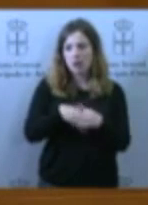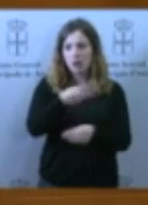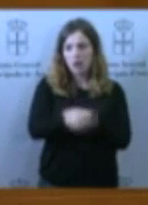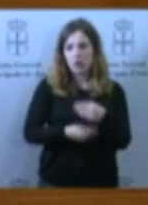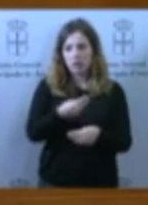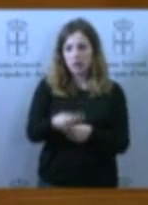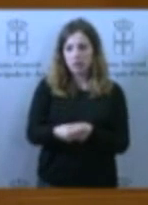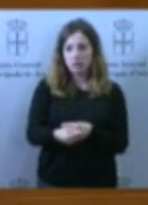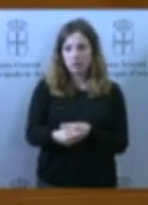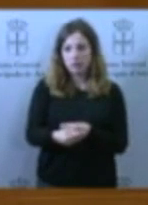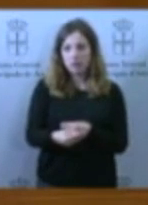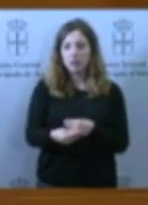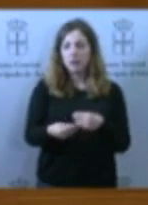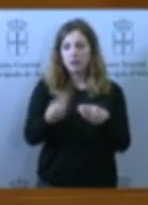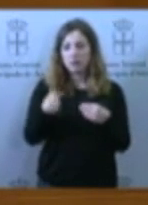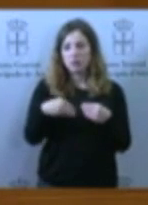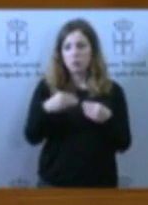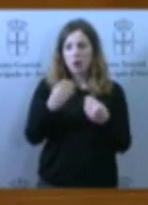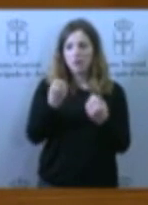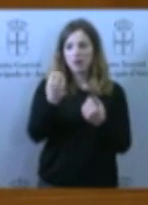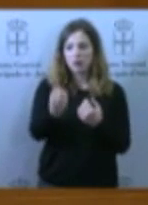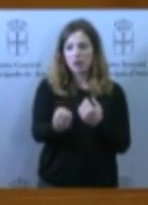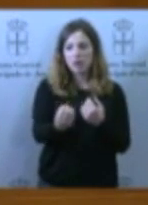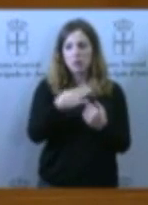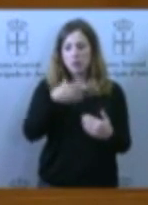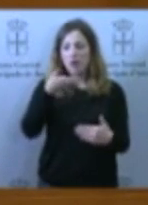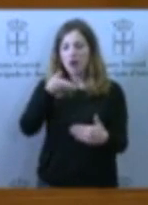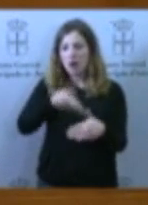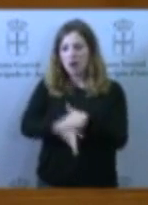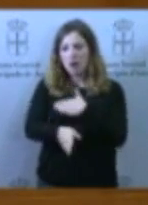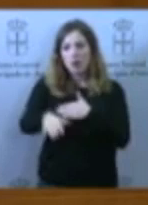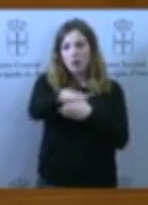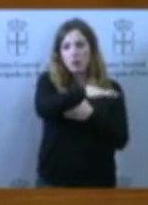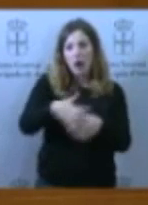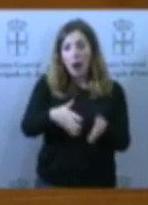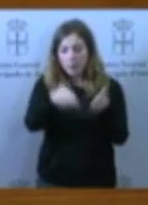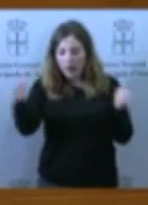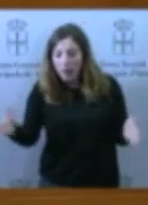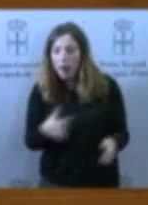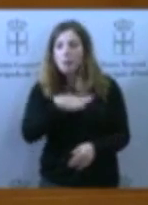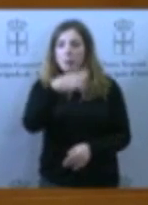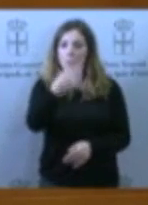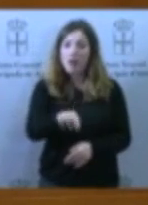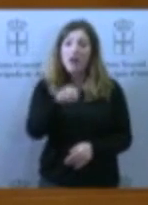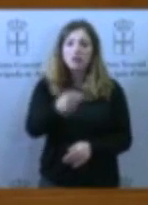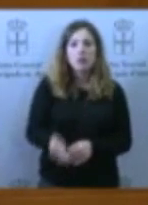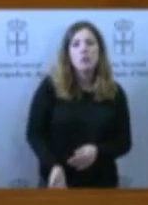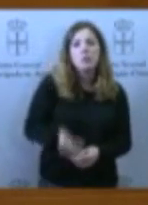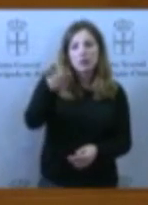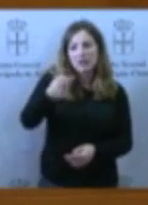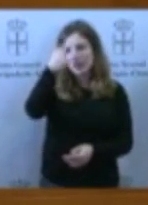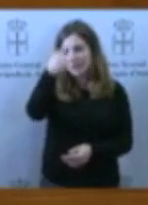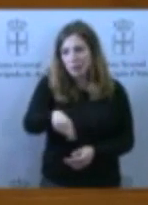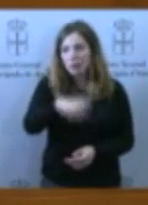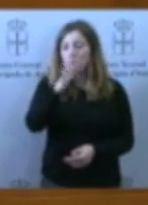complicado que el ferrocarril pueda entrar en la zona ampliada. Y esto es importante que se sepa, porque es que